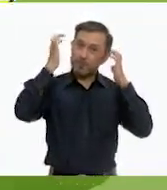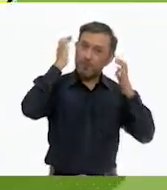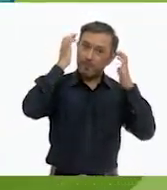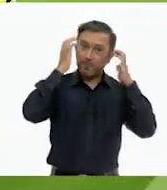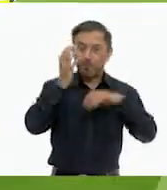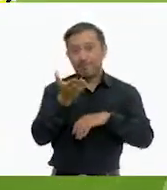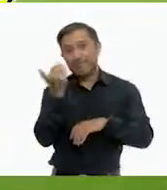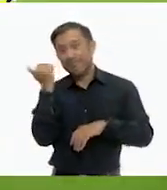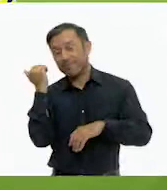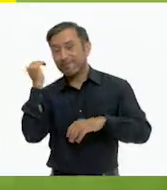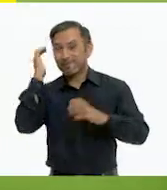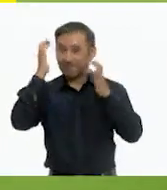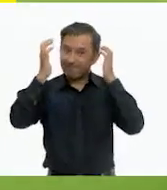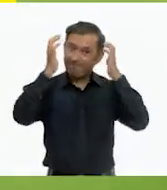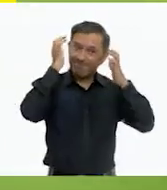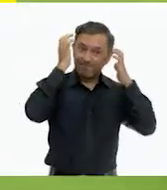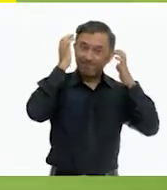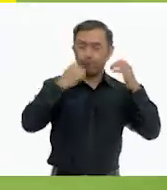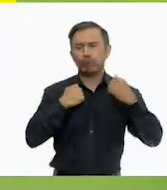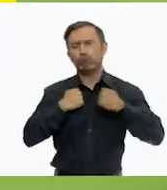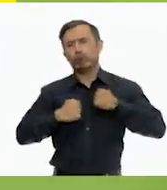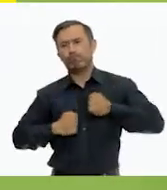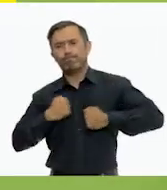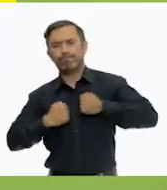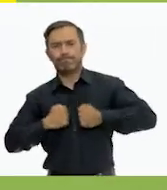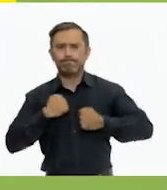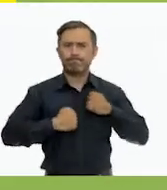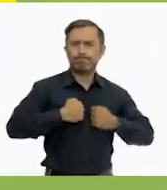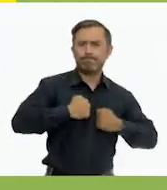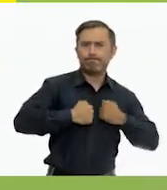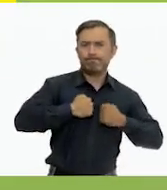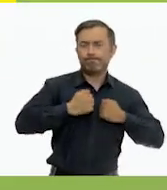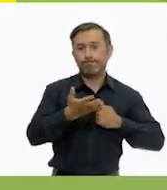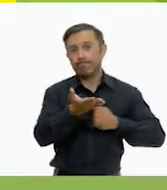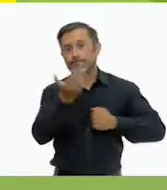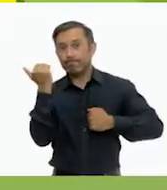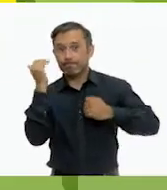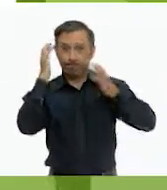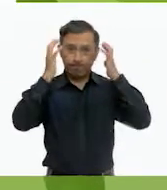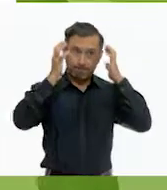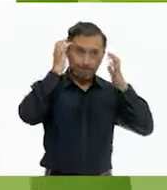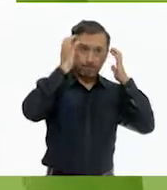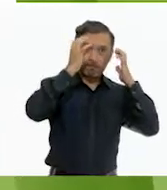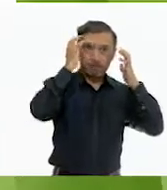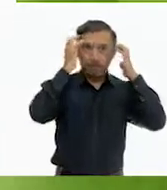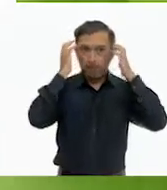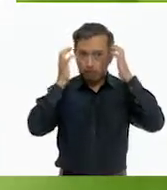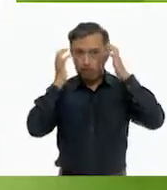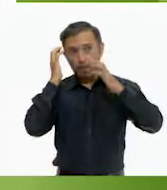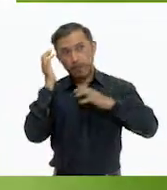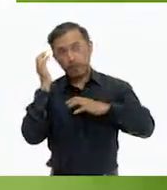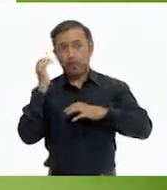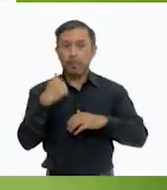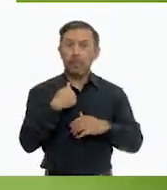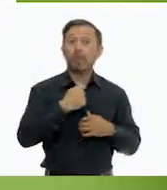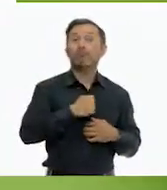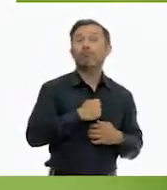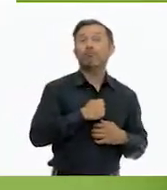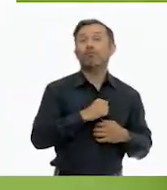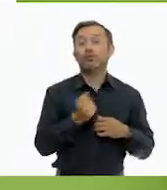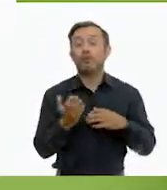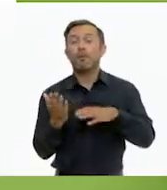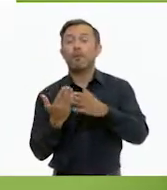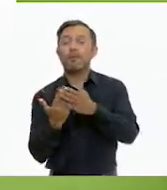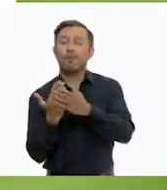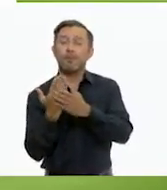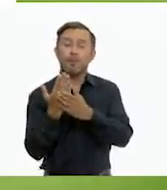a bañar, nos vamos a bañar, nos vamos a bañar. Llegó el momento del